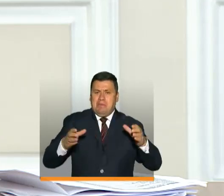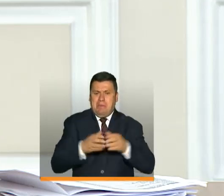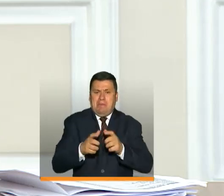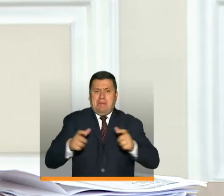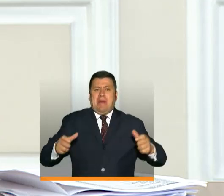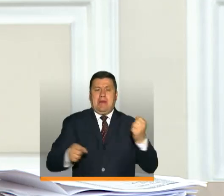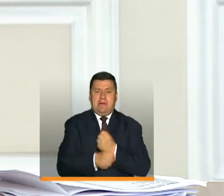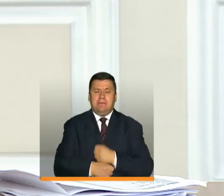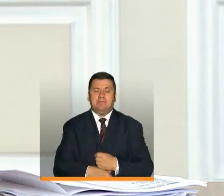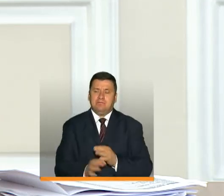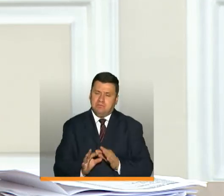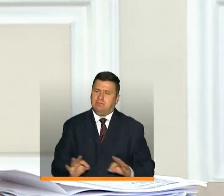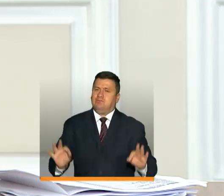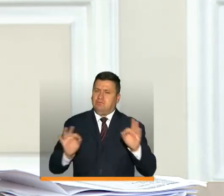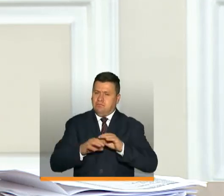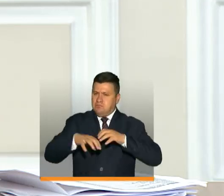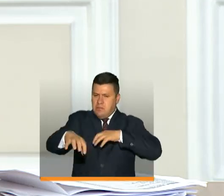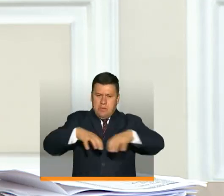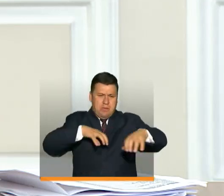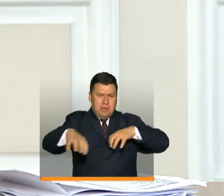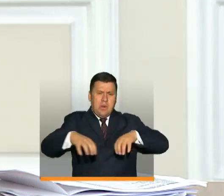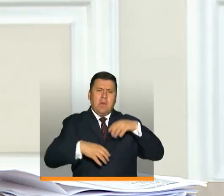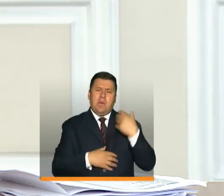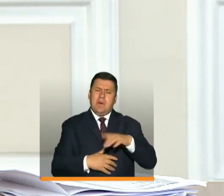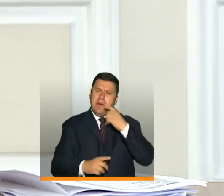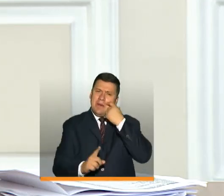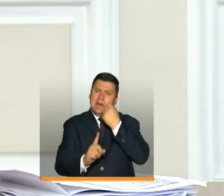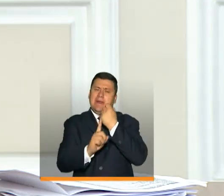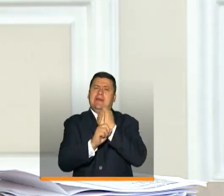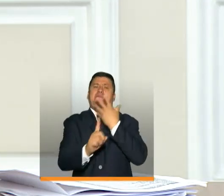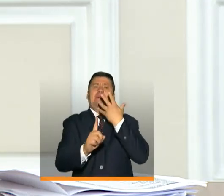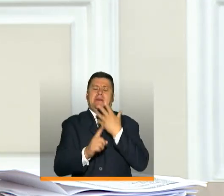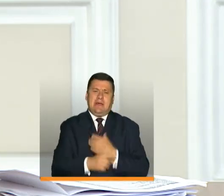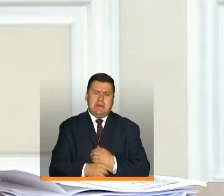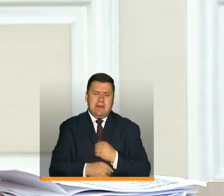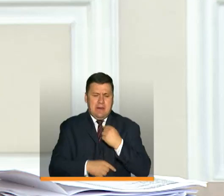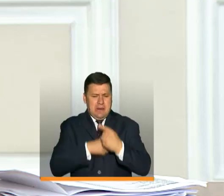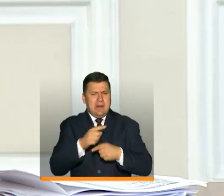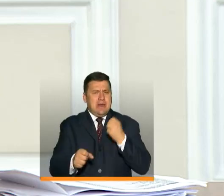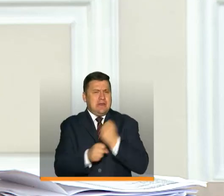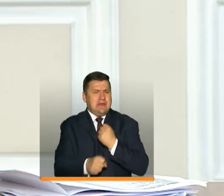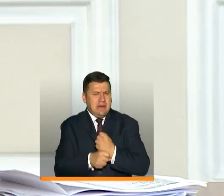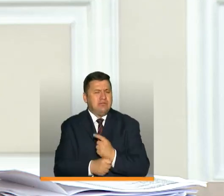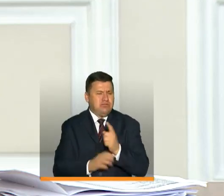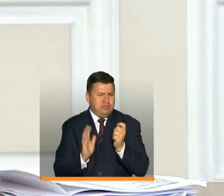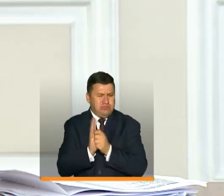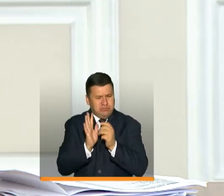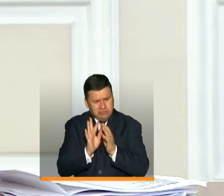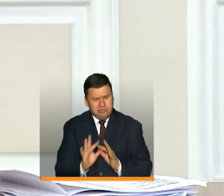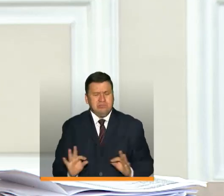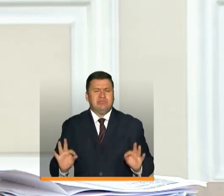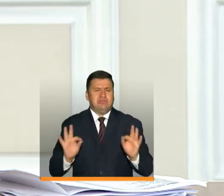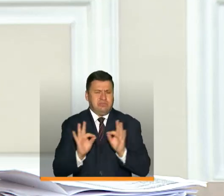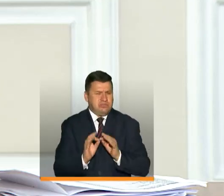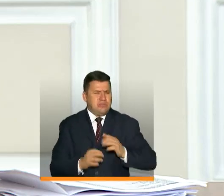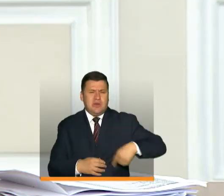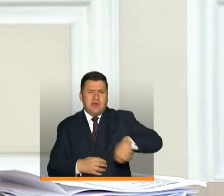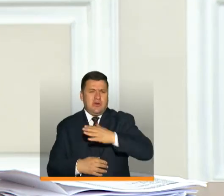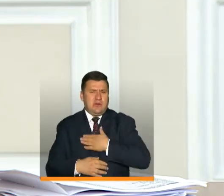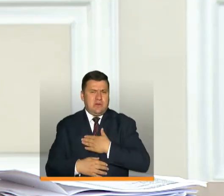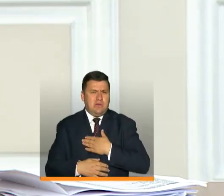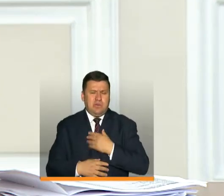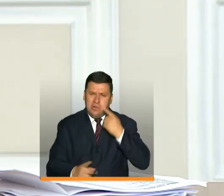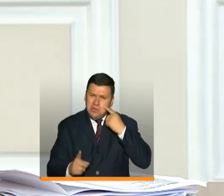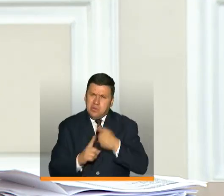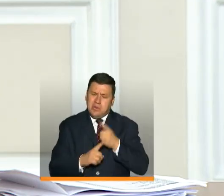que hemos priorizado esos sectores que tienen un alto impacto en la generación de empleo. Por eso es tan importante toda nuestra